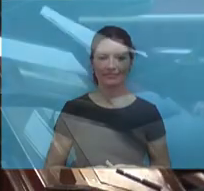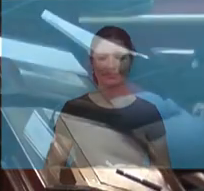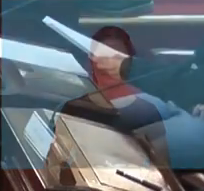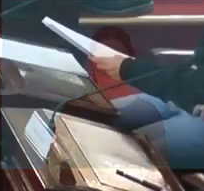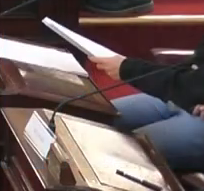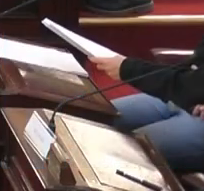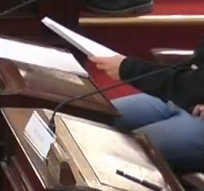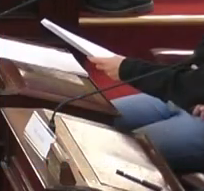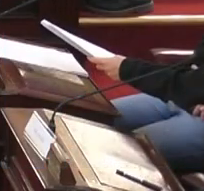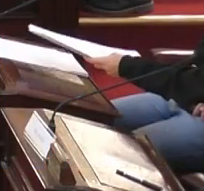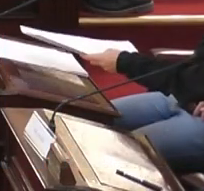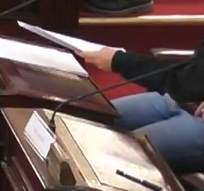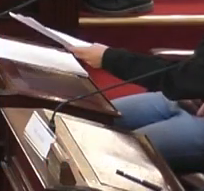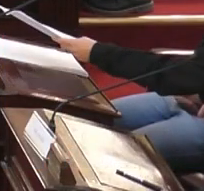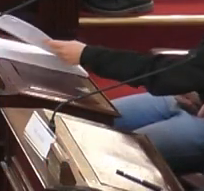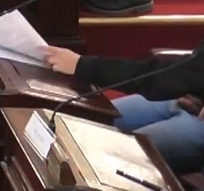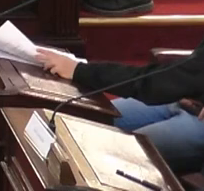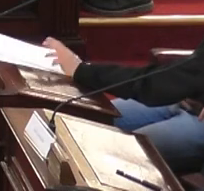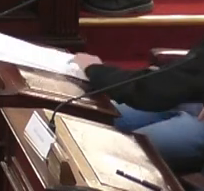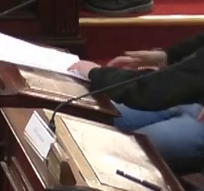Diputado Francisco Piccoli.